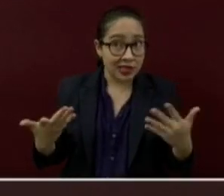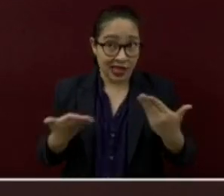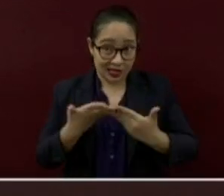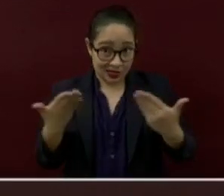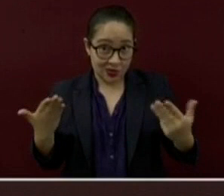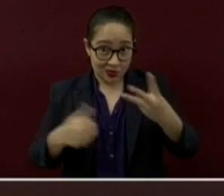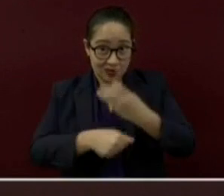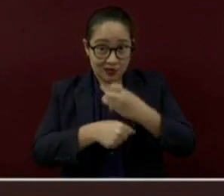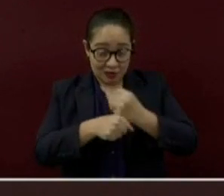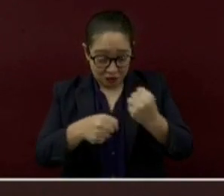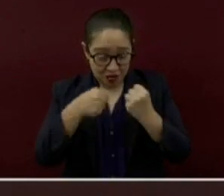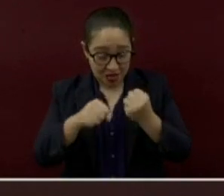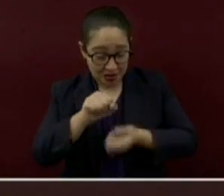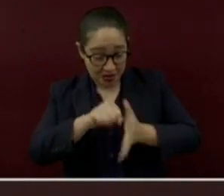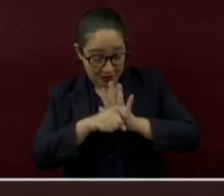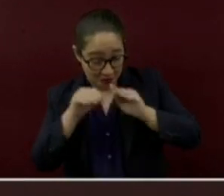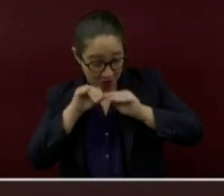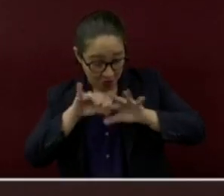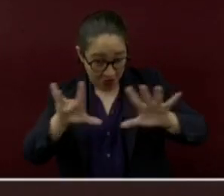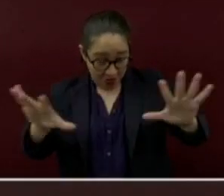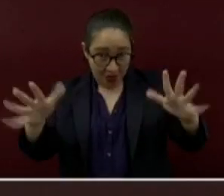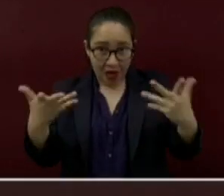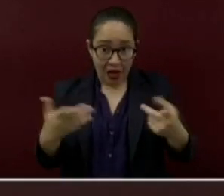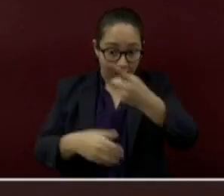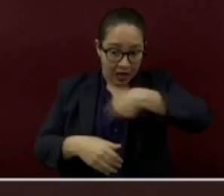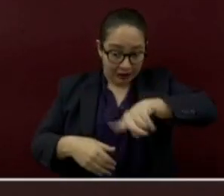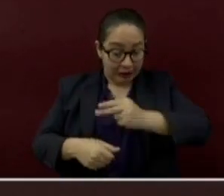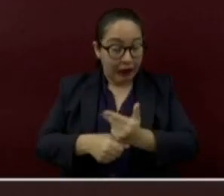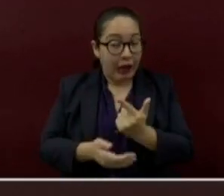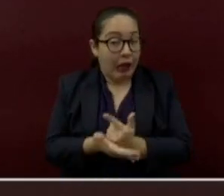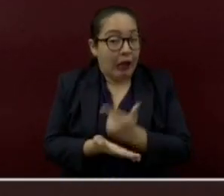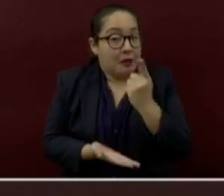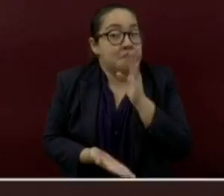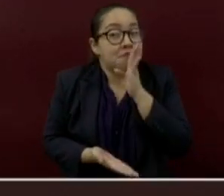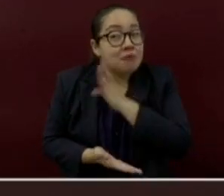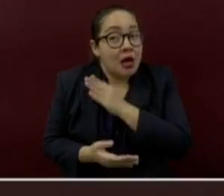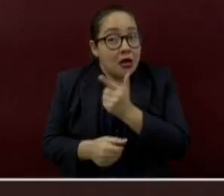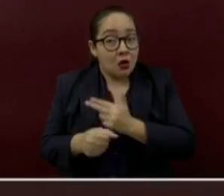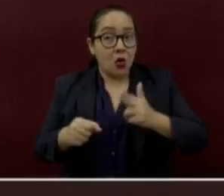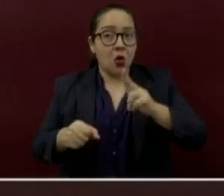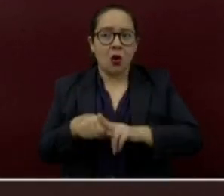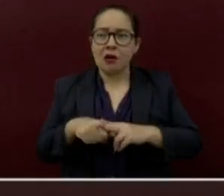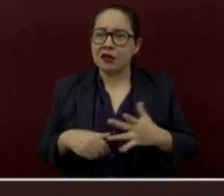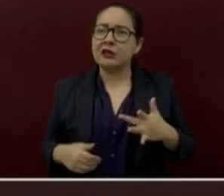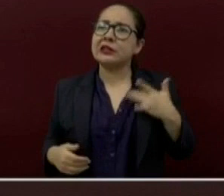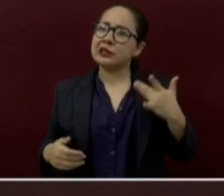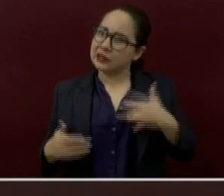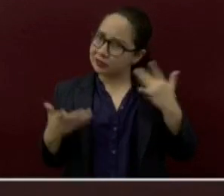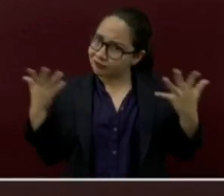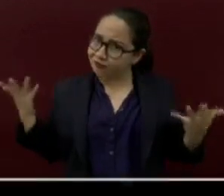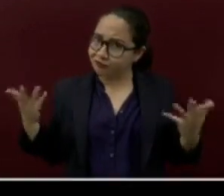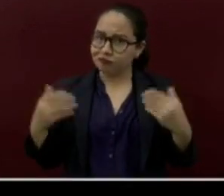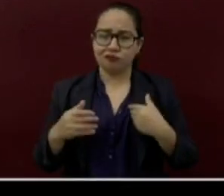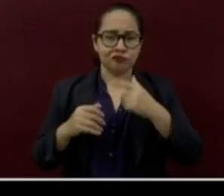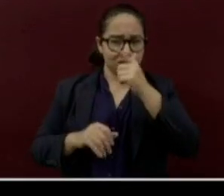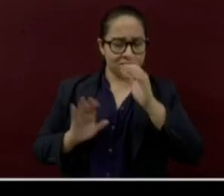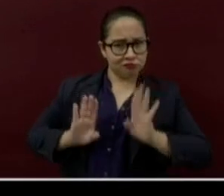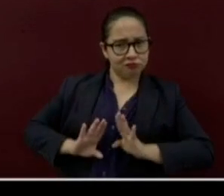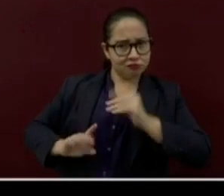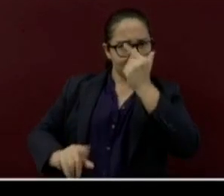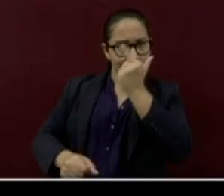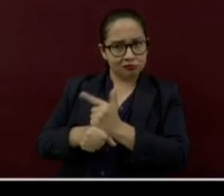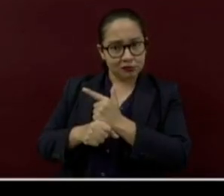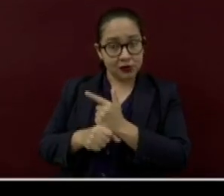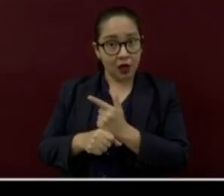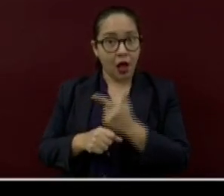hospitalaria incluso ser intubados por la gravedad de su padecimiento como lo hemos estado comentando se están enfermando